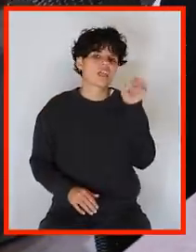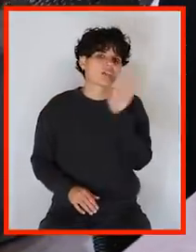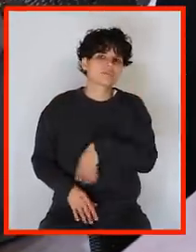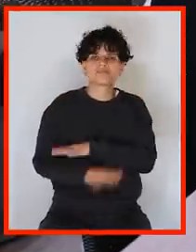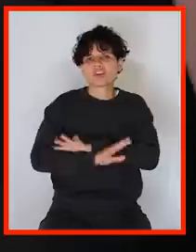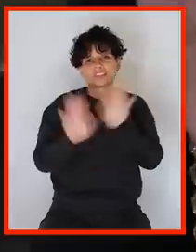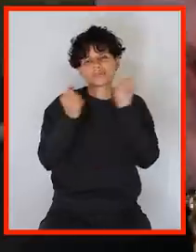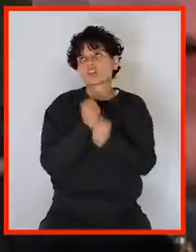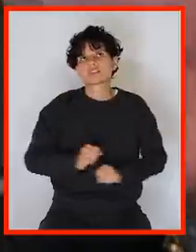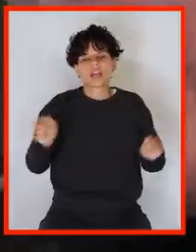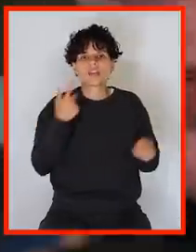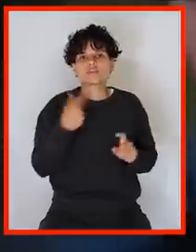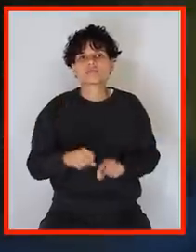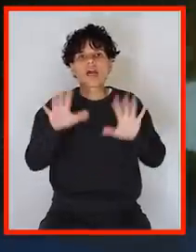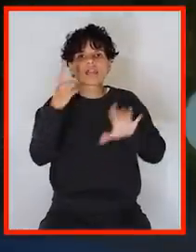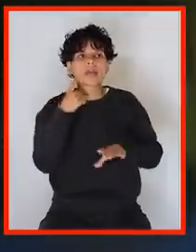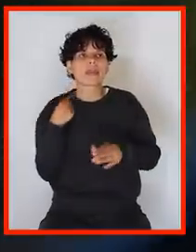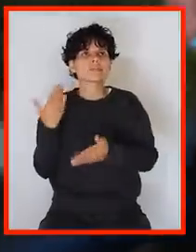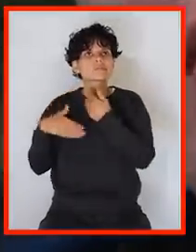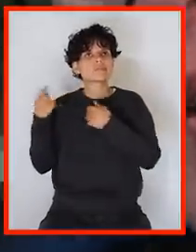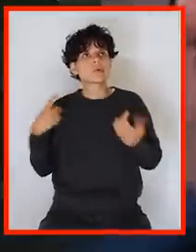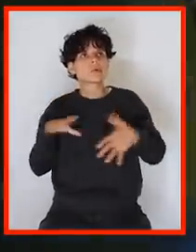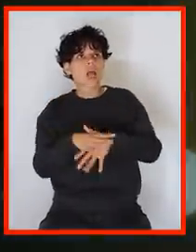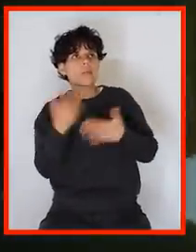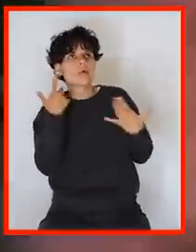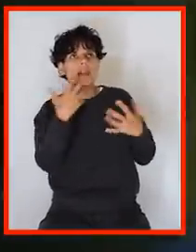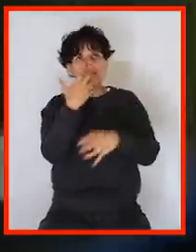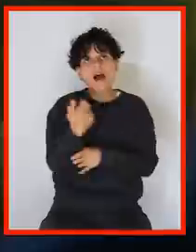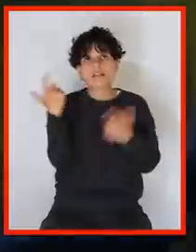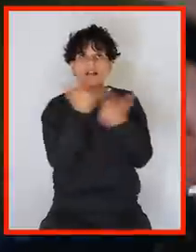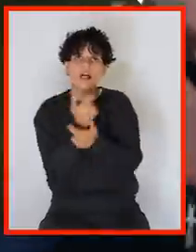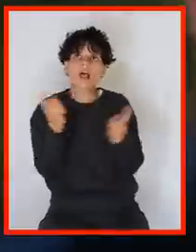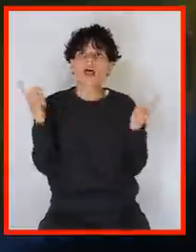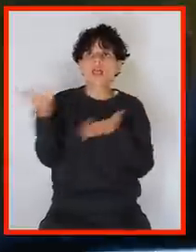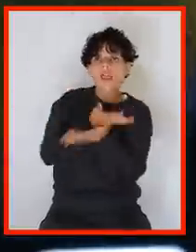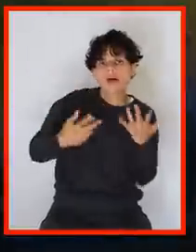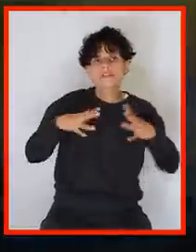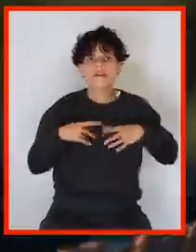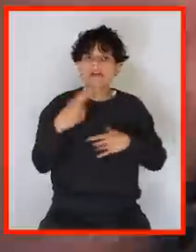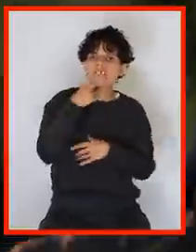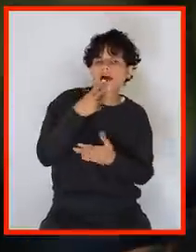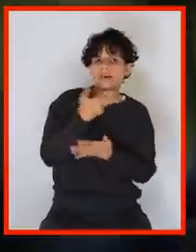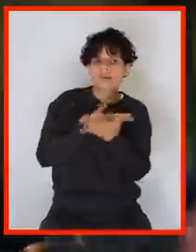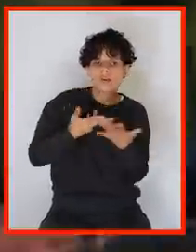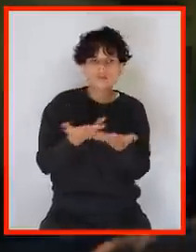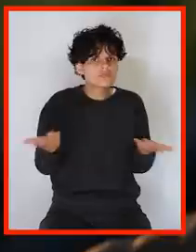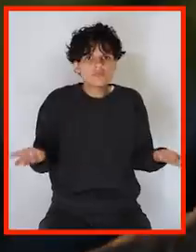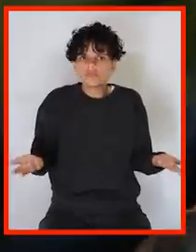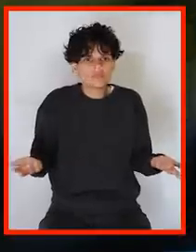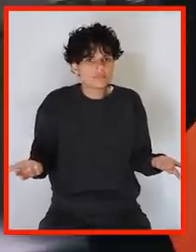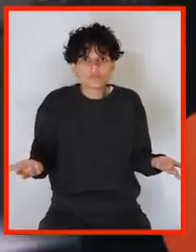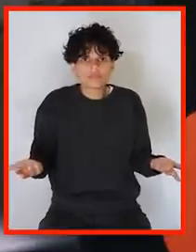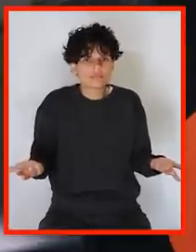Como que no lo pesqué. No puede ser, pues, bueno, si yo estuve hace un par de días con el Claudio, estábamos grabando, estábamos cagados la risa, estábamos felices fumando unos cigarros, estábamos fumando